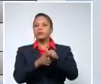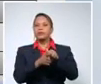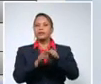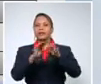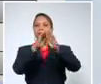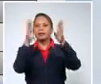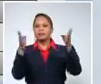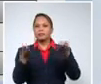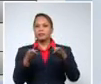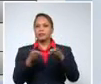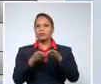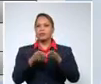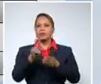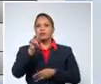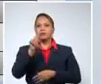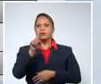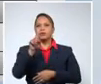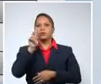mundo,